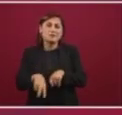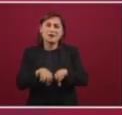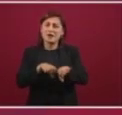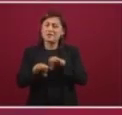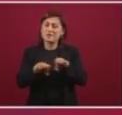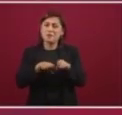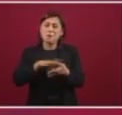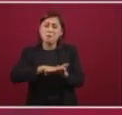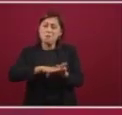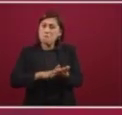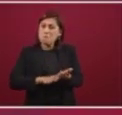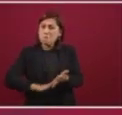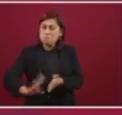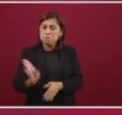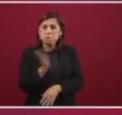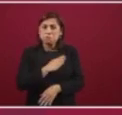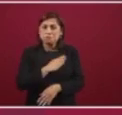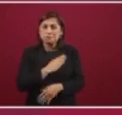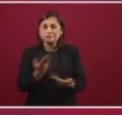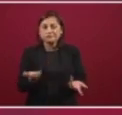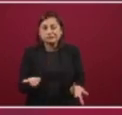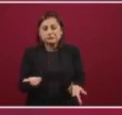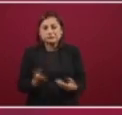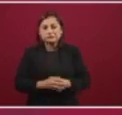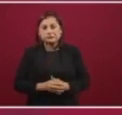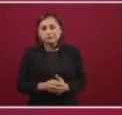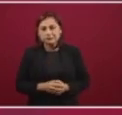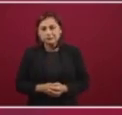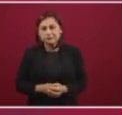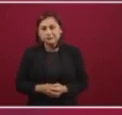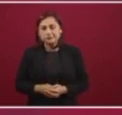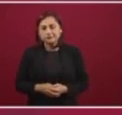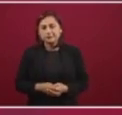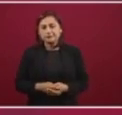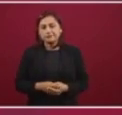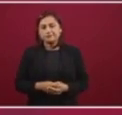Entonces, y ahora cuando se quiere